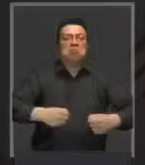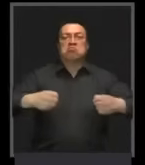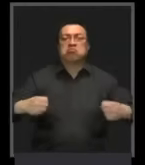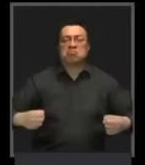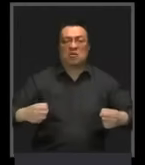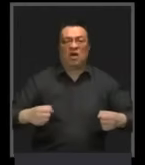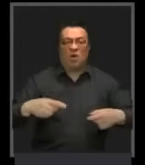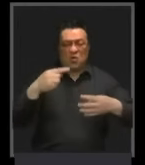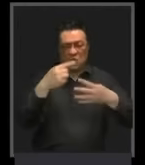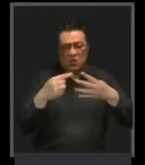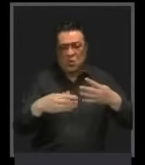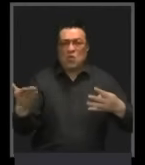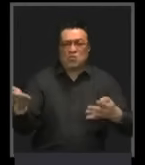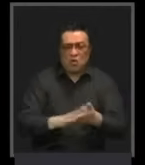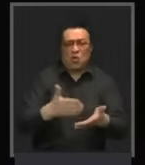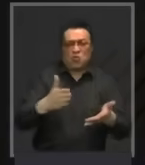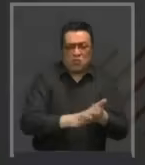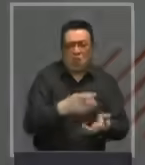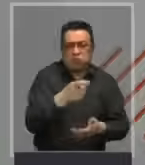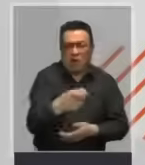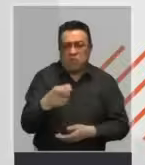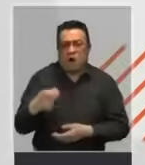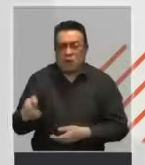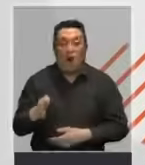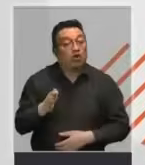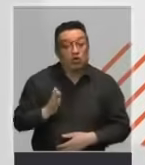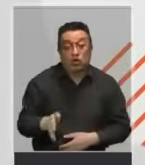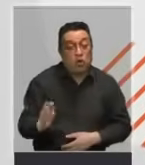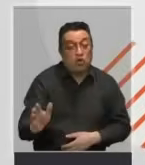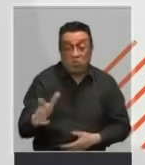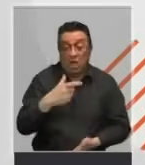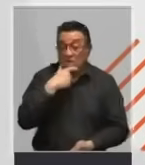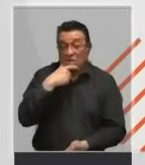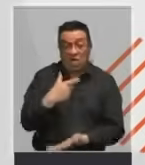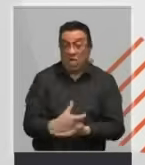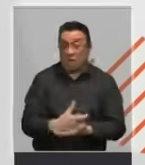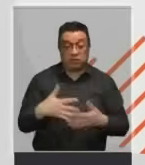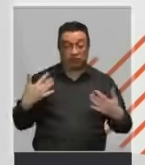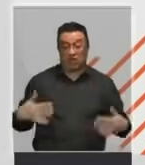sádica sigue impresionando.